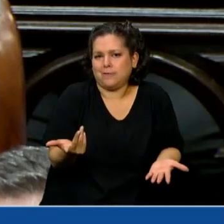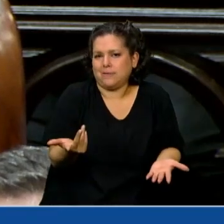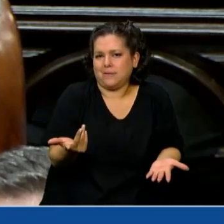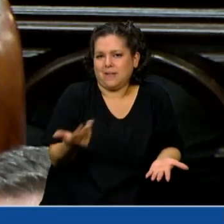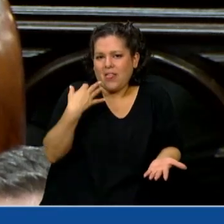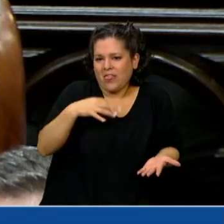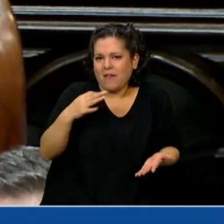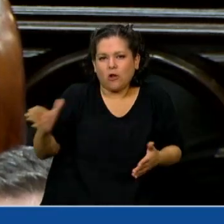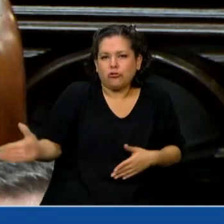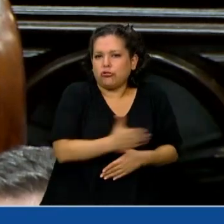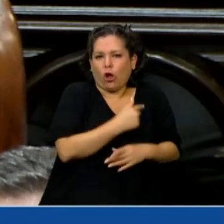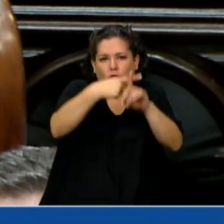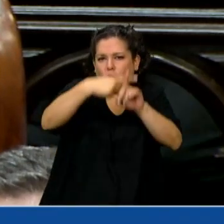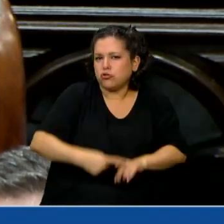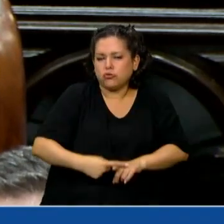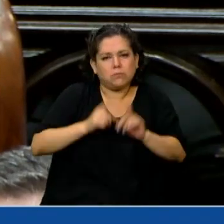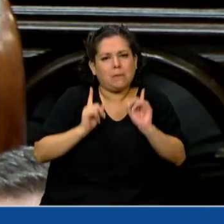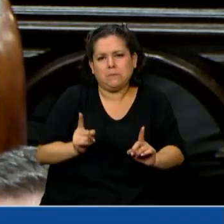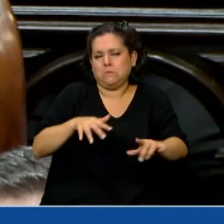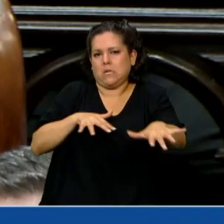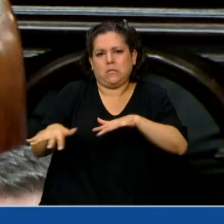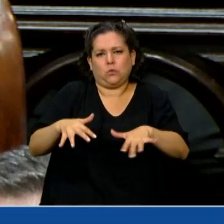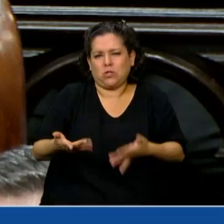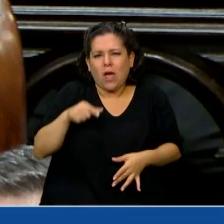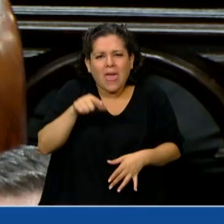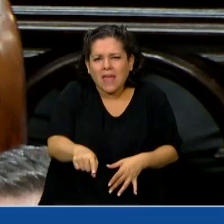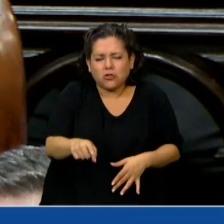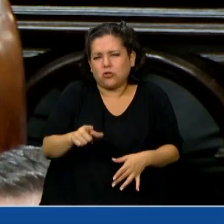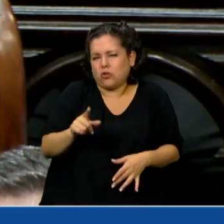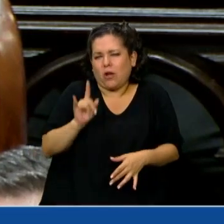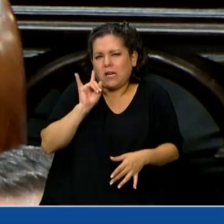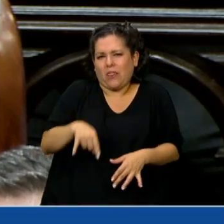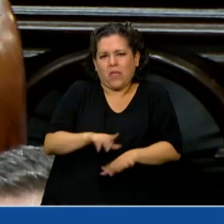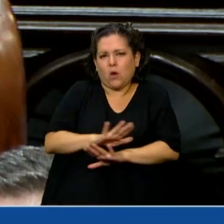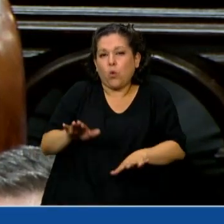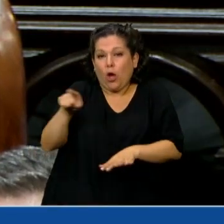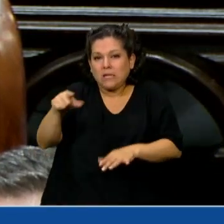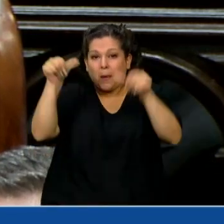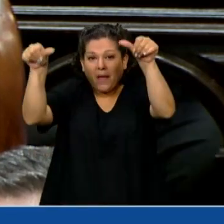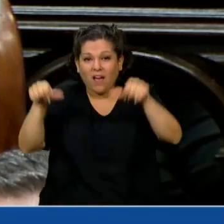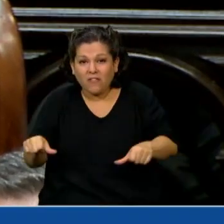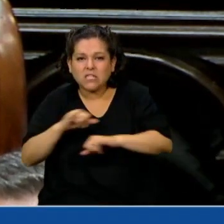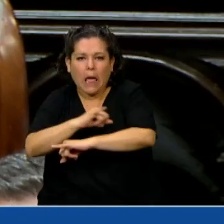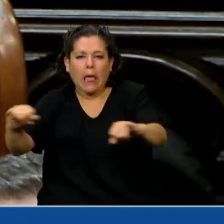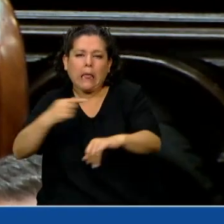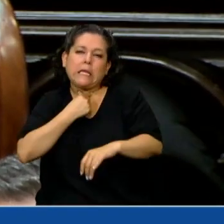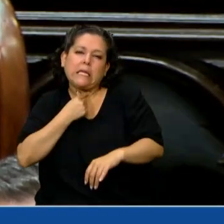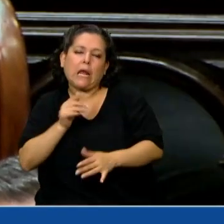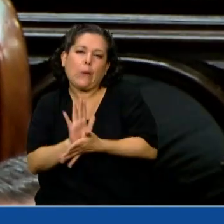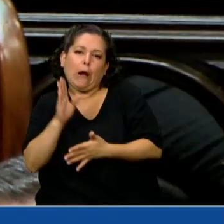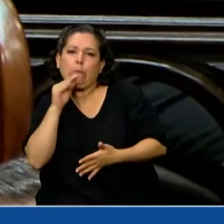holocausto. Esto es miserable, es un panfleto que pretendía enmascarar una